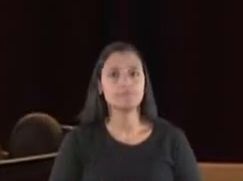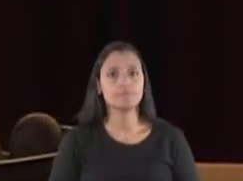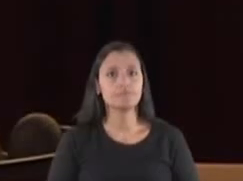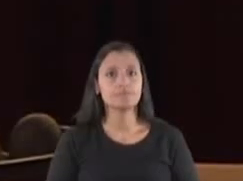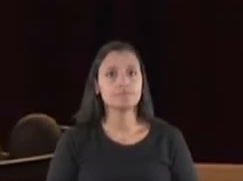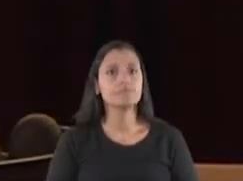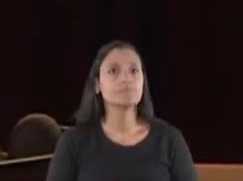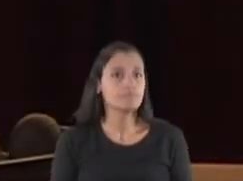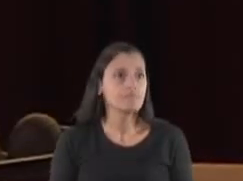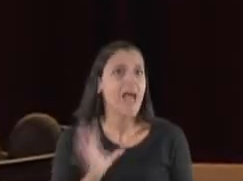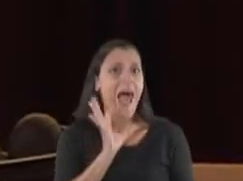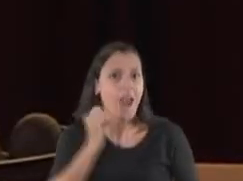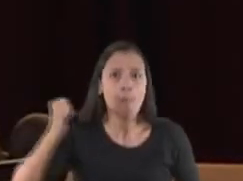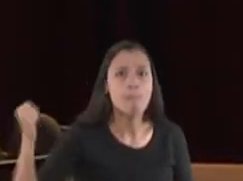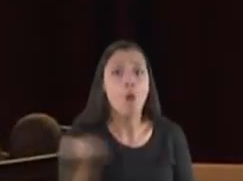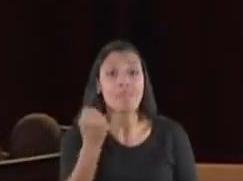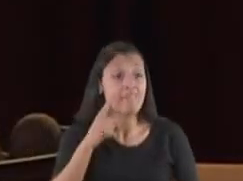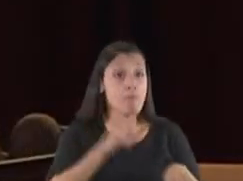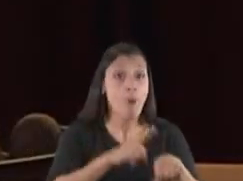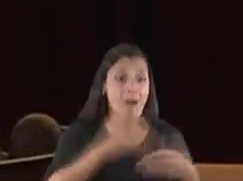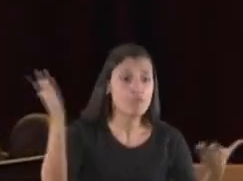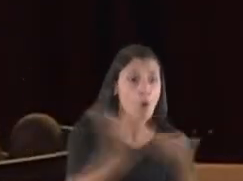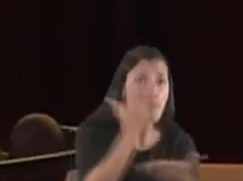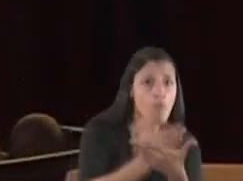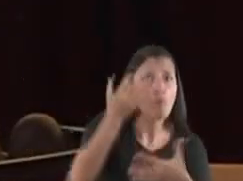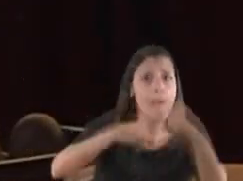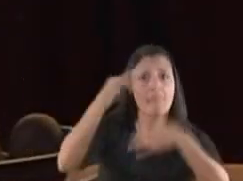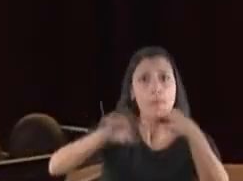en un costo a tener en cuenta a la hora de producir y de vender,